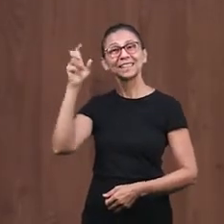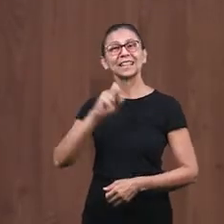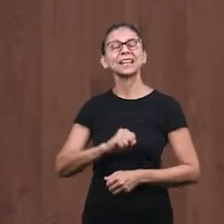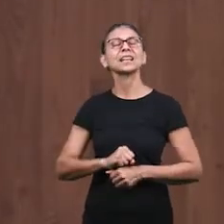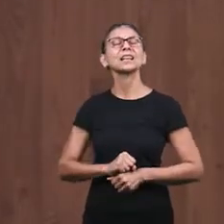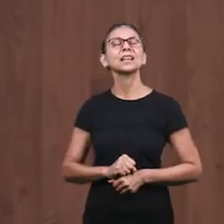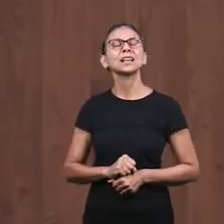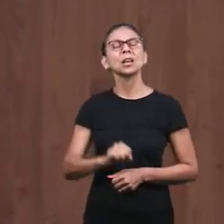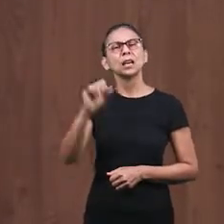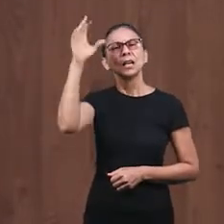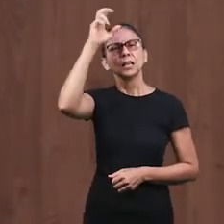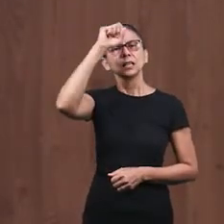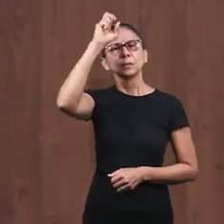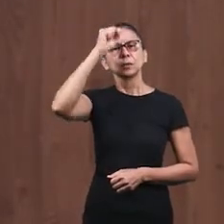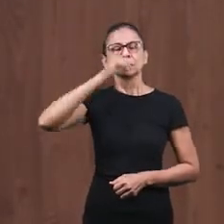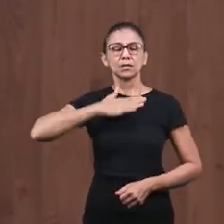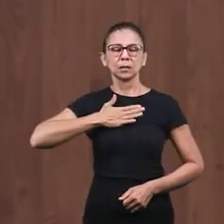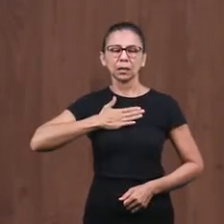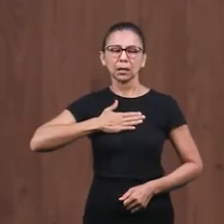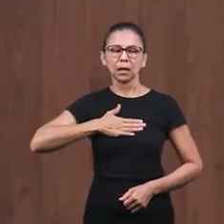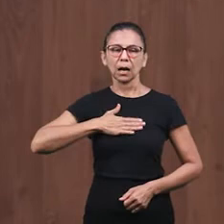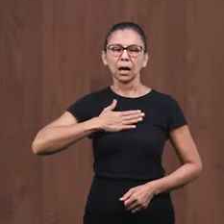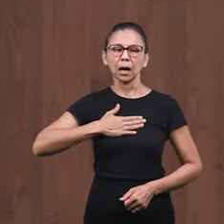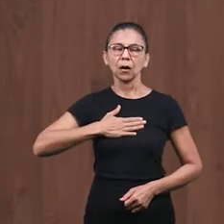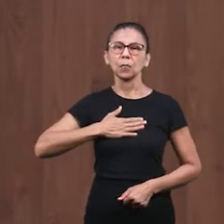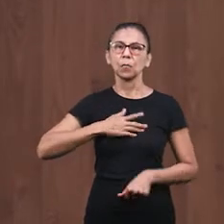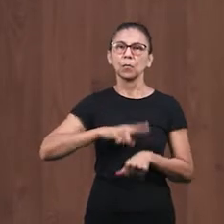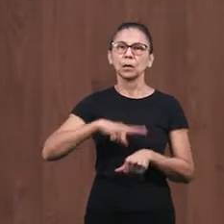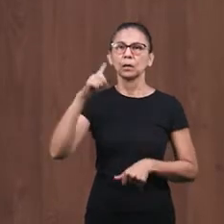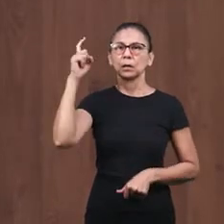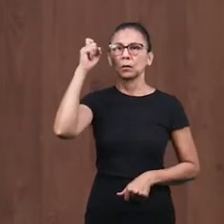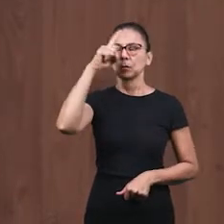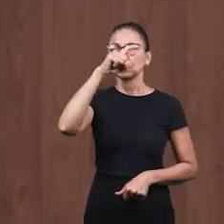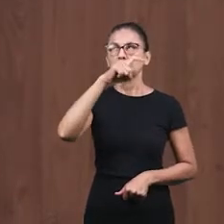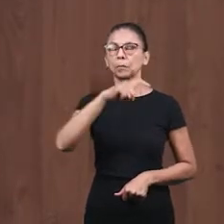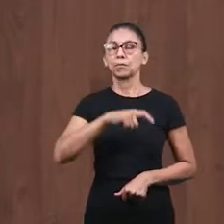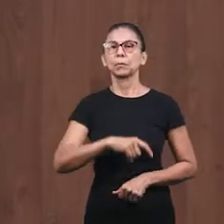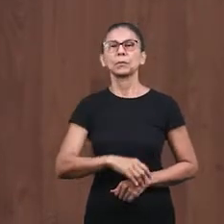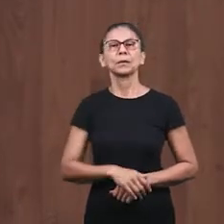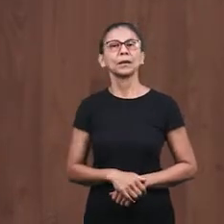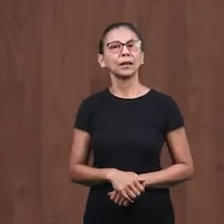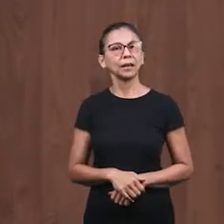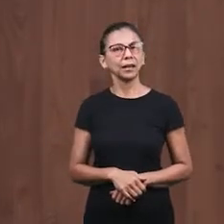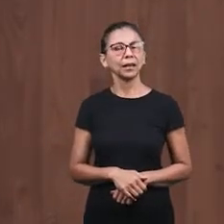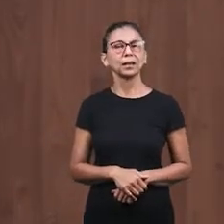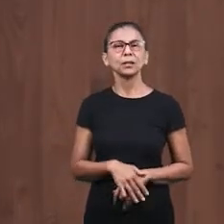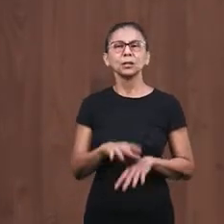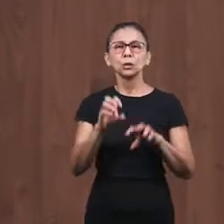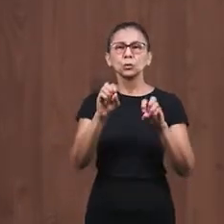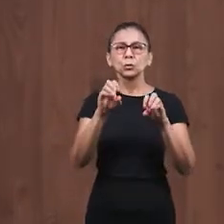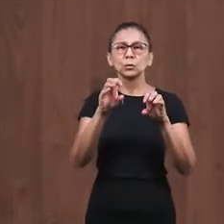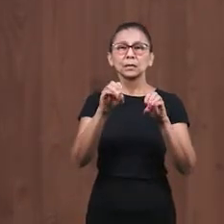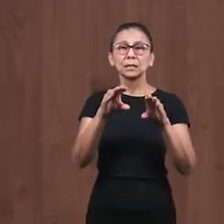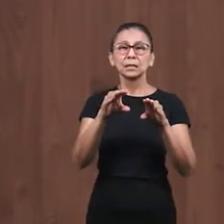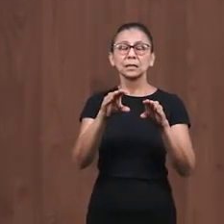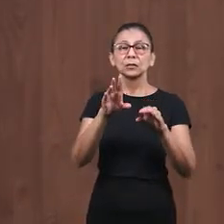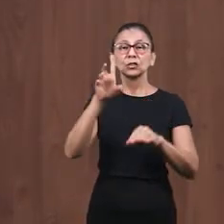Dios. Recibió la mansedumbre, que es la capacidad de quedar bien cuando todo está